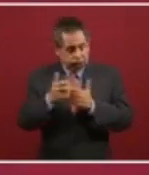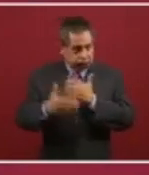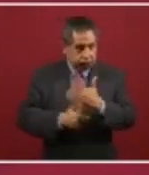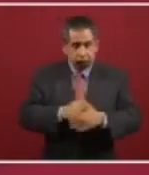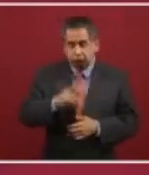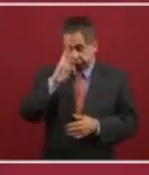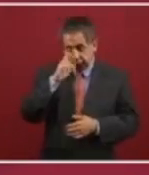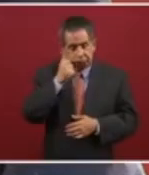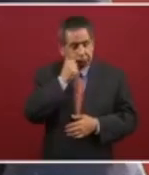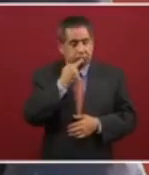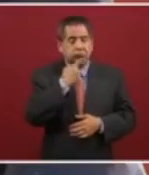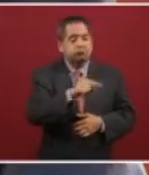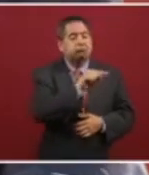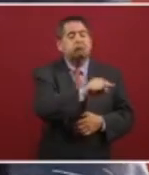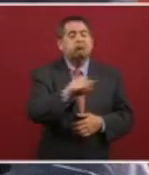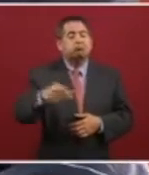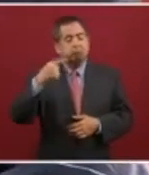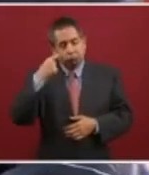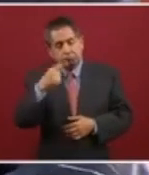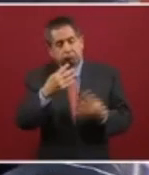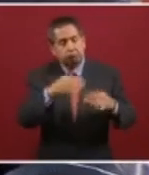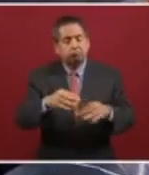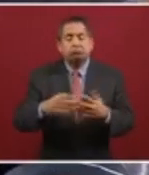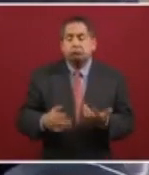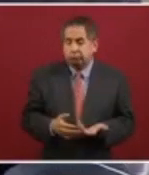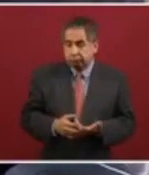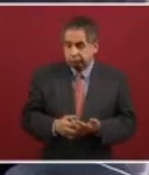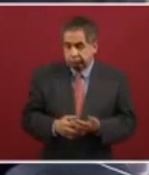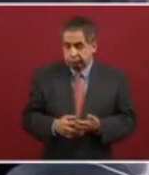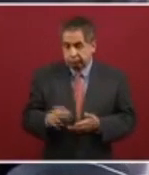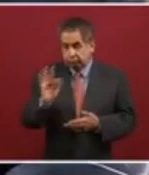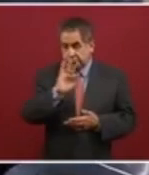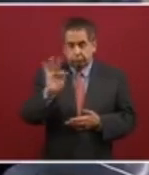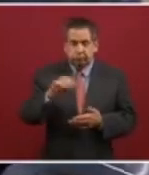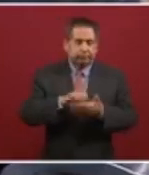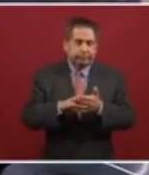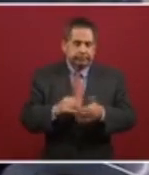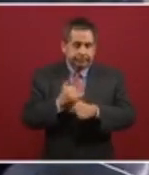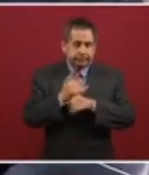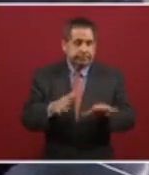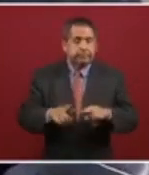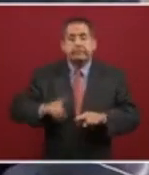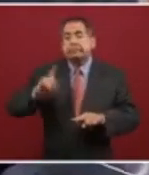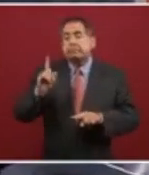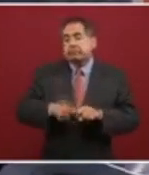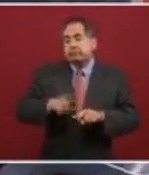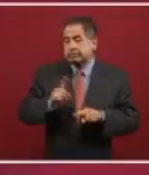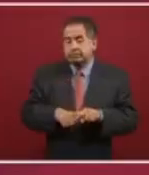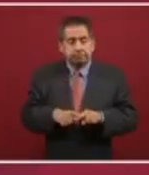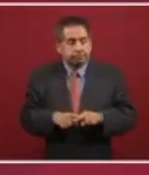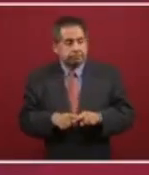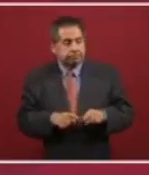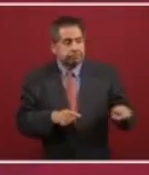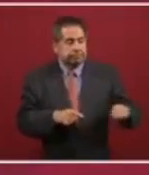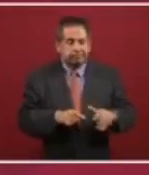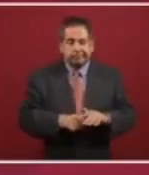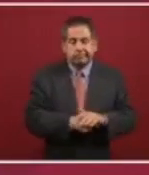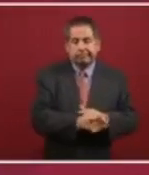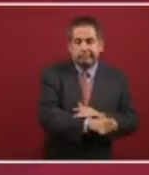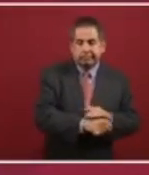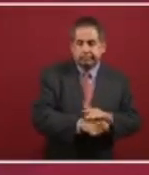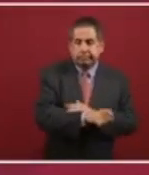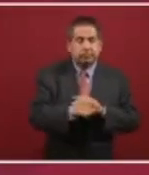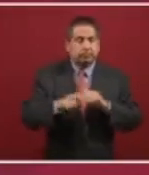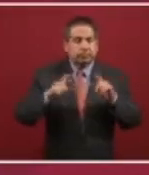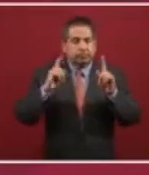respeto. Si tenemos, por ejemplo, información de quiénes son los que están financiando los